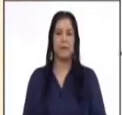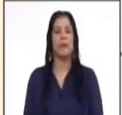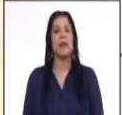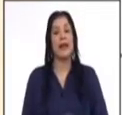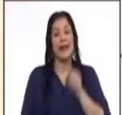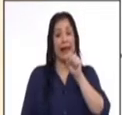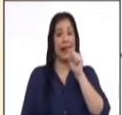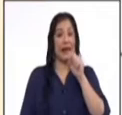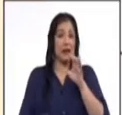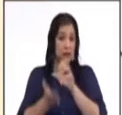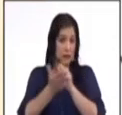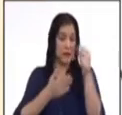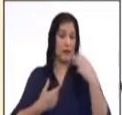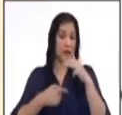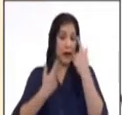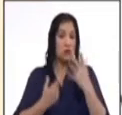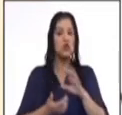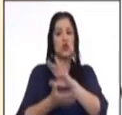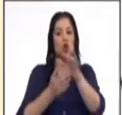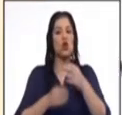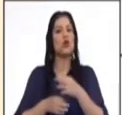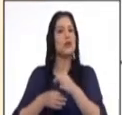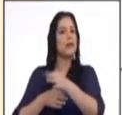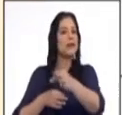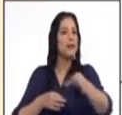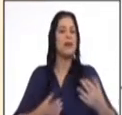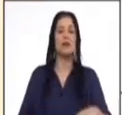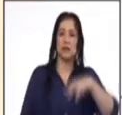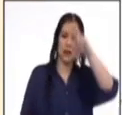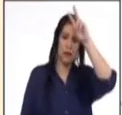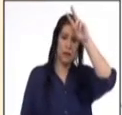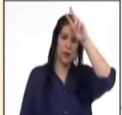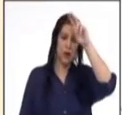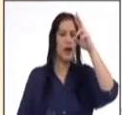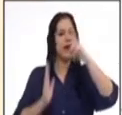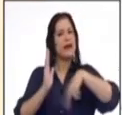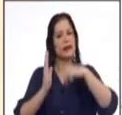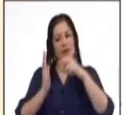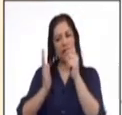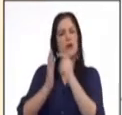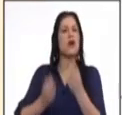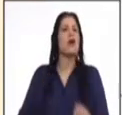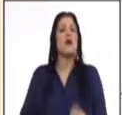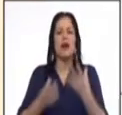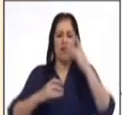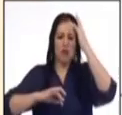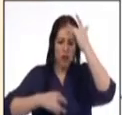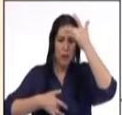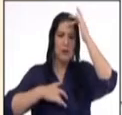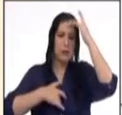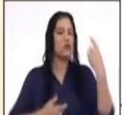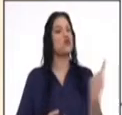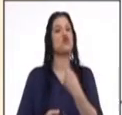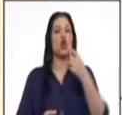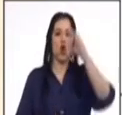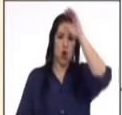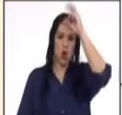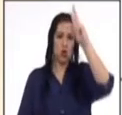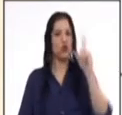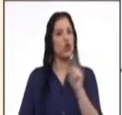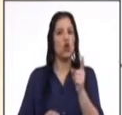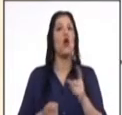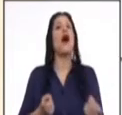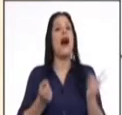En ese mismo mes, todos los departamentos del país registraron casos de cólera, excepto Cusco, hasta